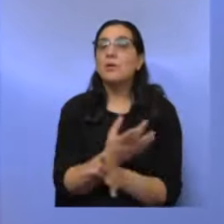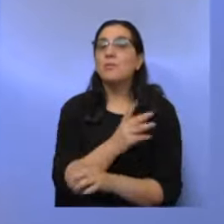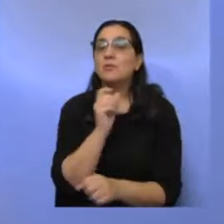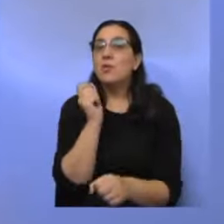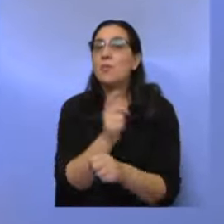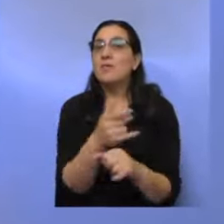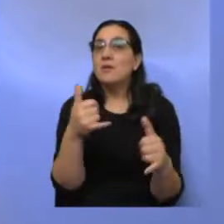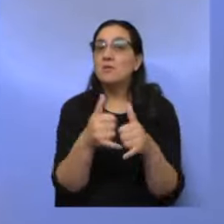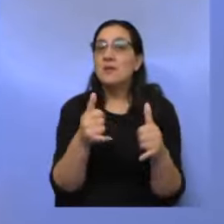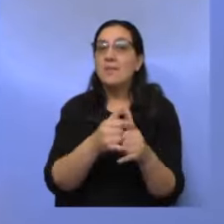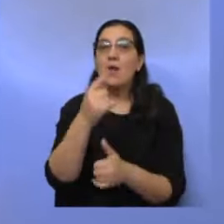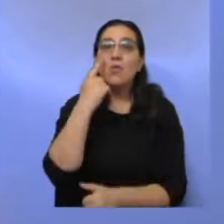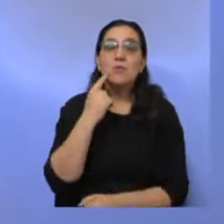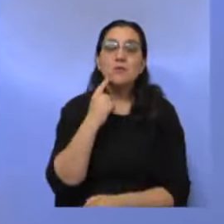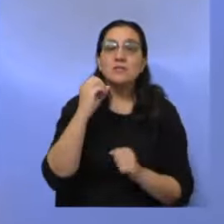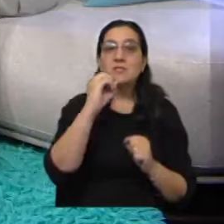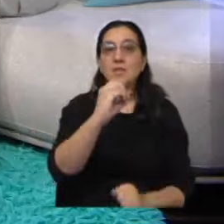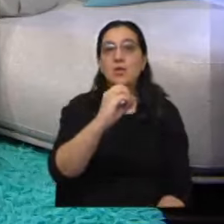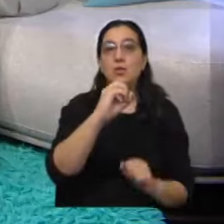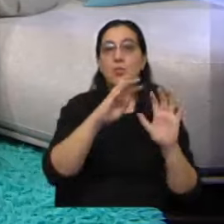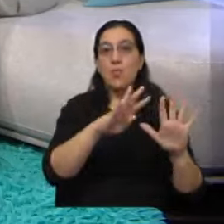por nuestro WhatsApp. Al